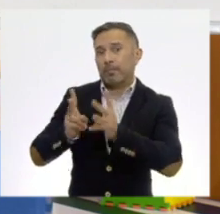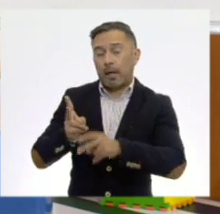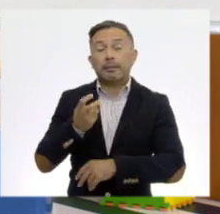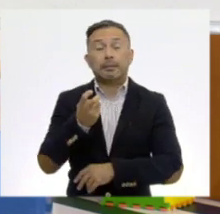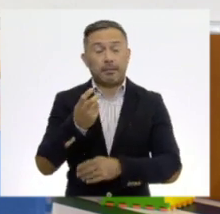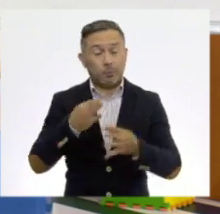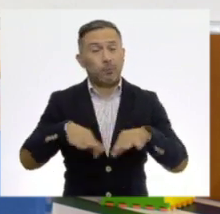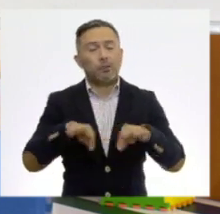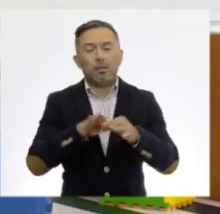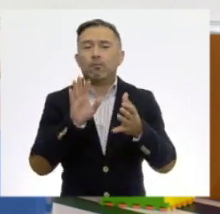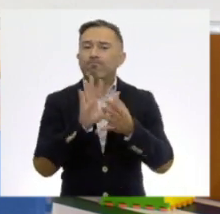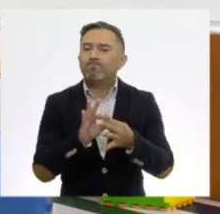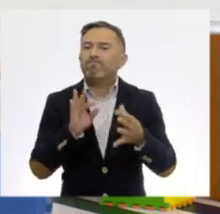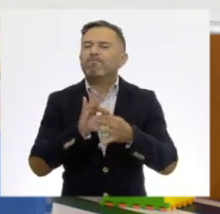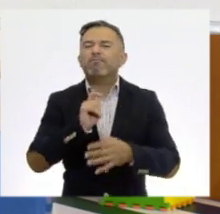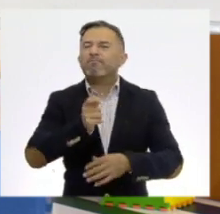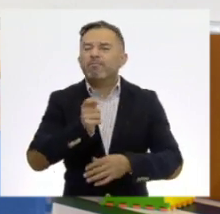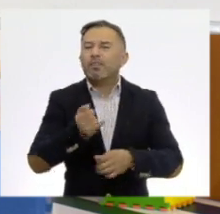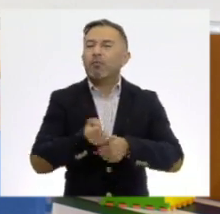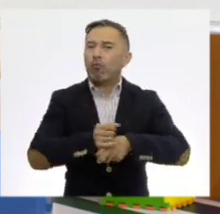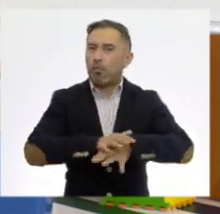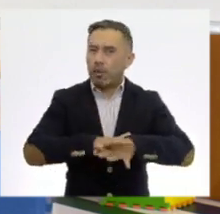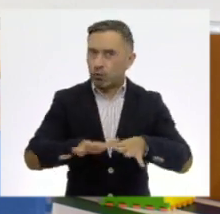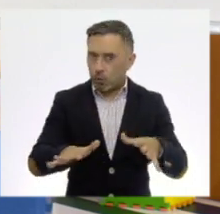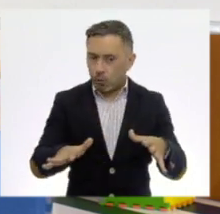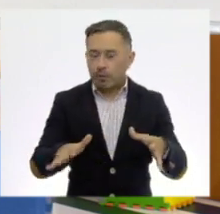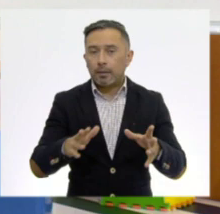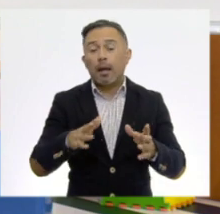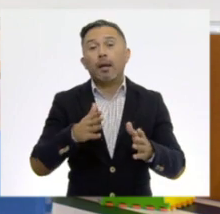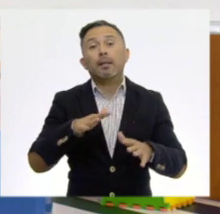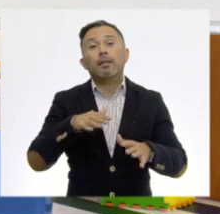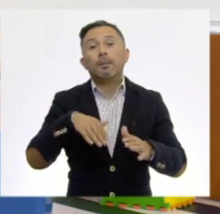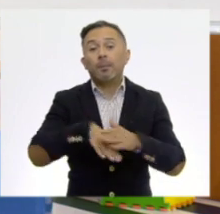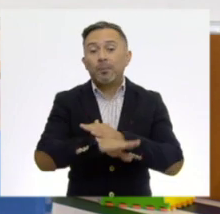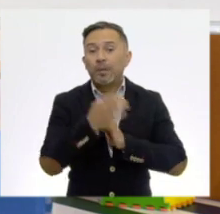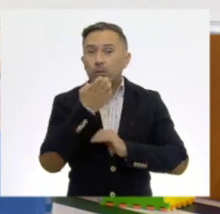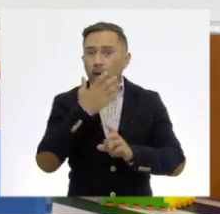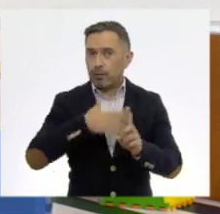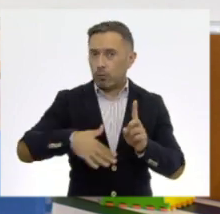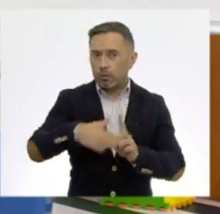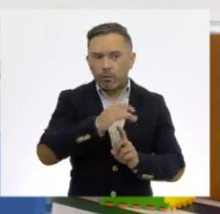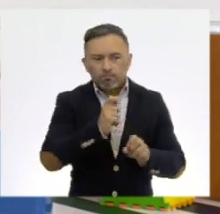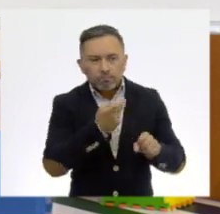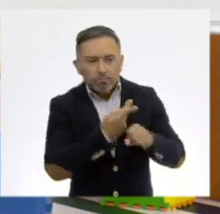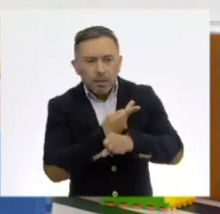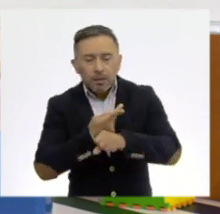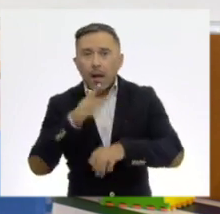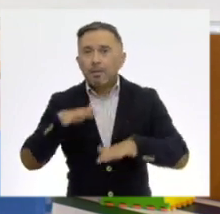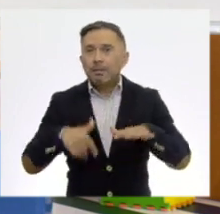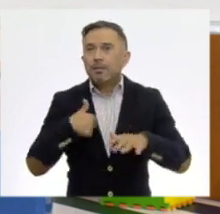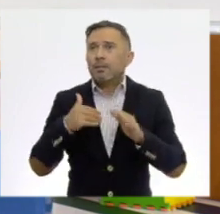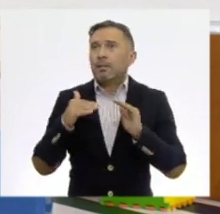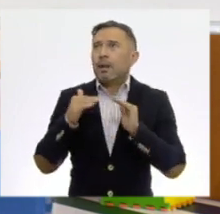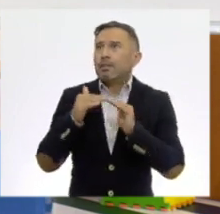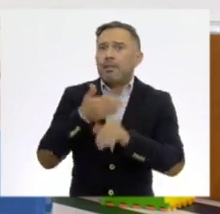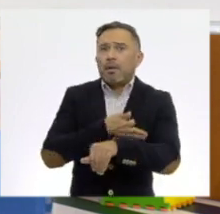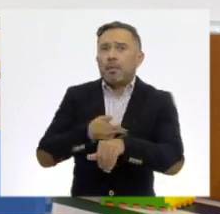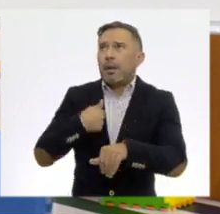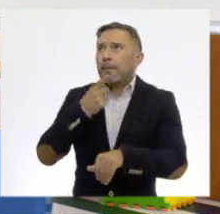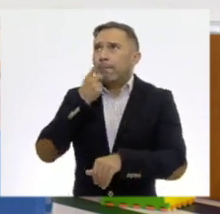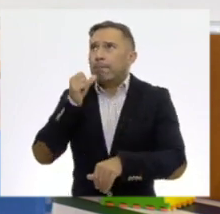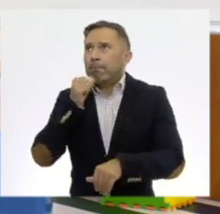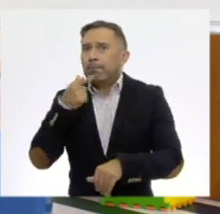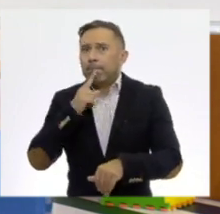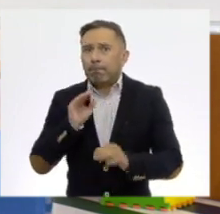todos hablemos sobre estas situaciones que a veces no hablamos en casa, y entonces, por favor, si pueden acompañarnos también en la